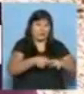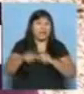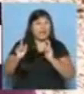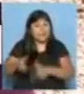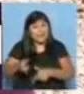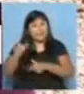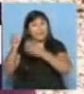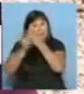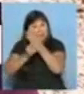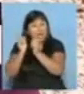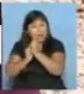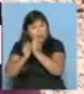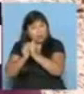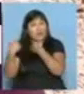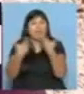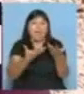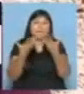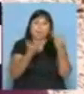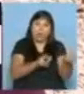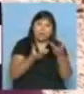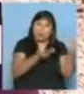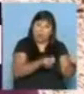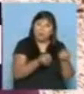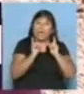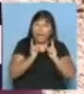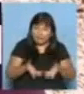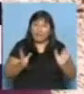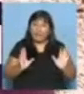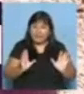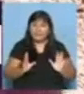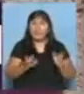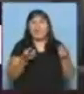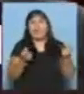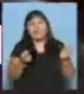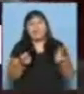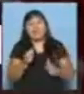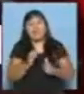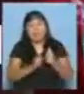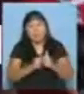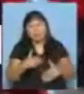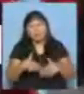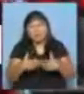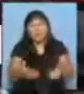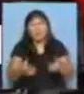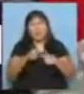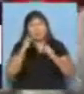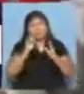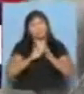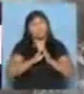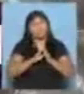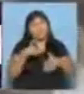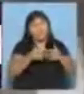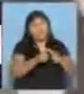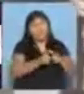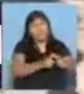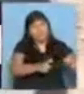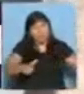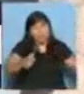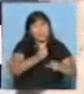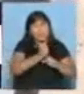Producción para mejorar la calidad de las producciones y para crecer. Vamos a poner más de 65 hectáreas nuevas